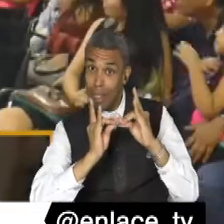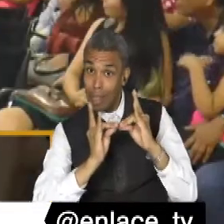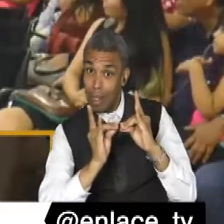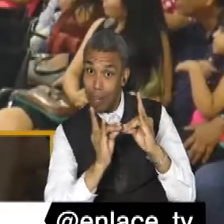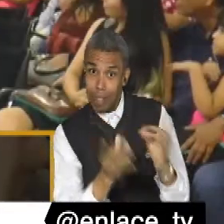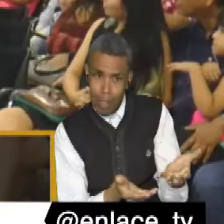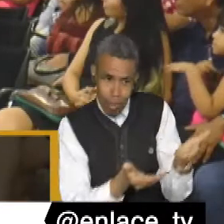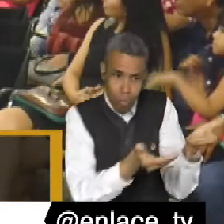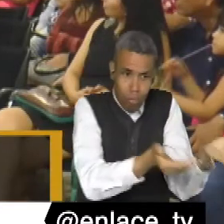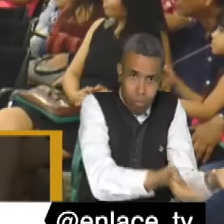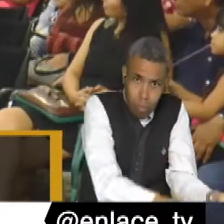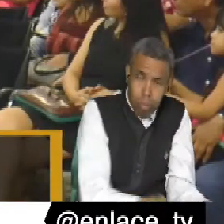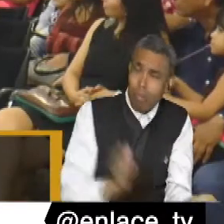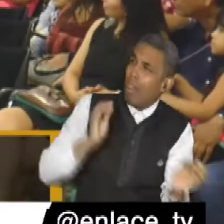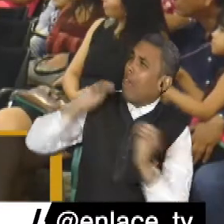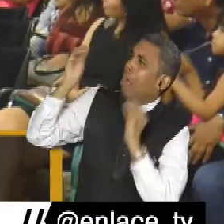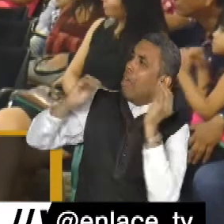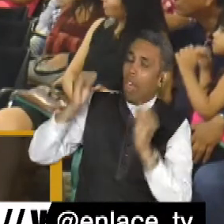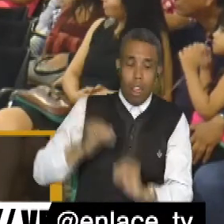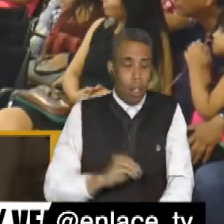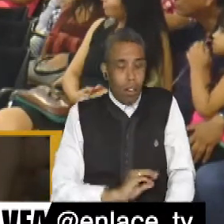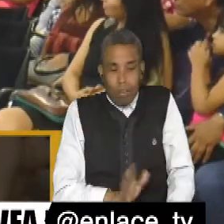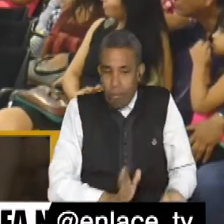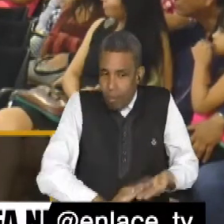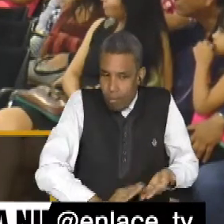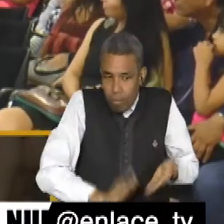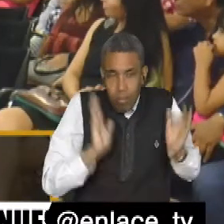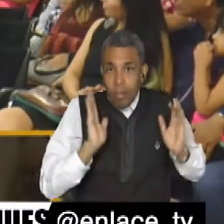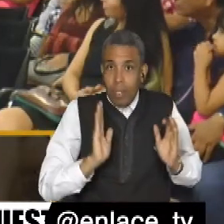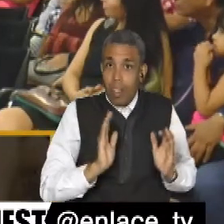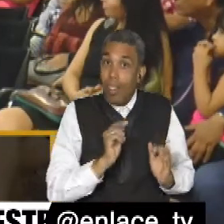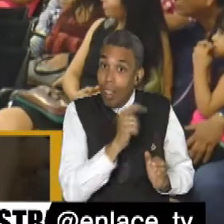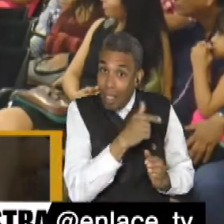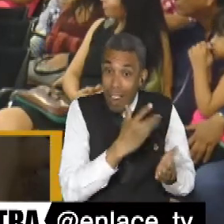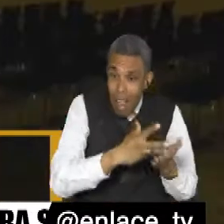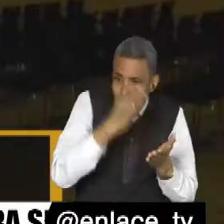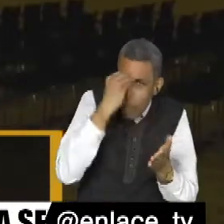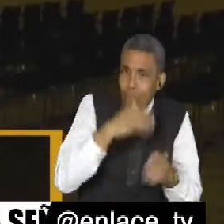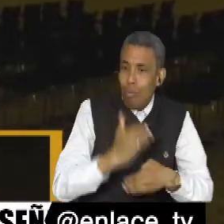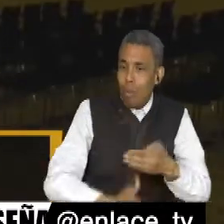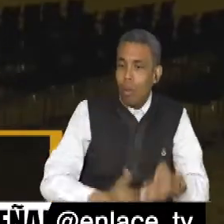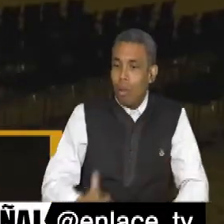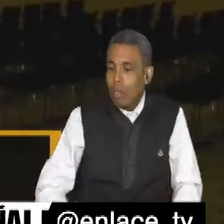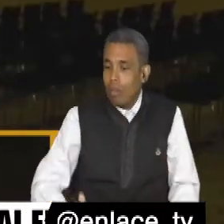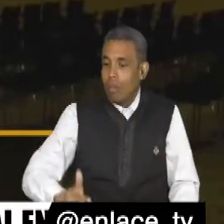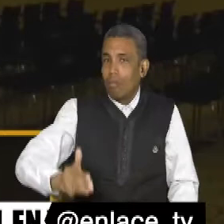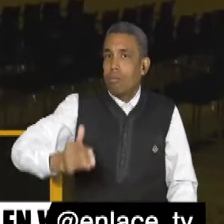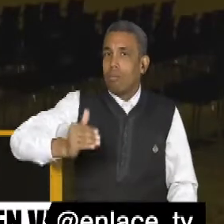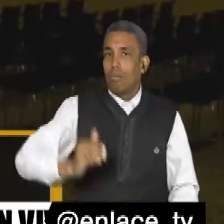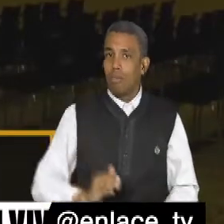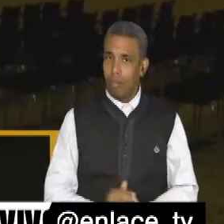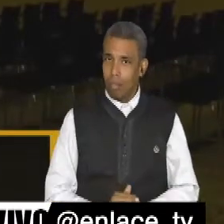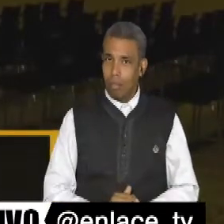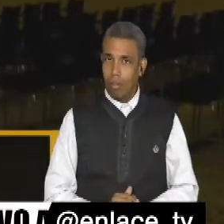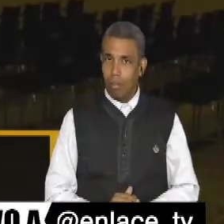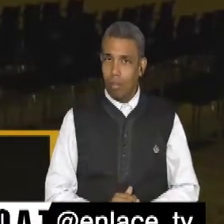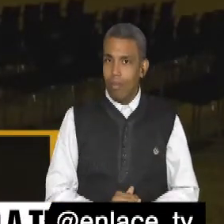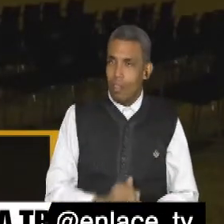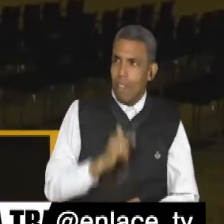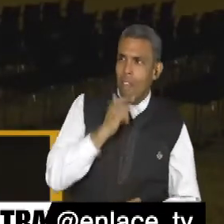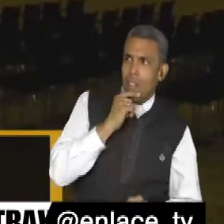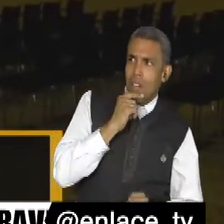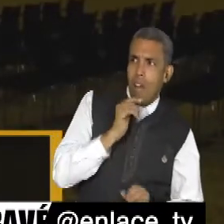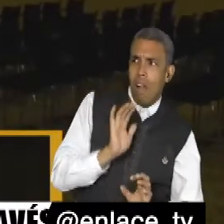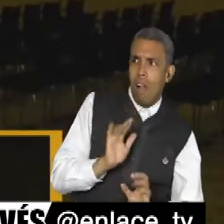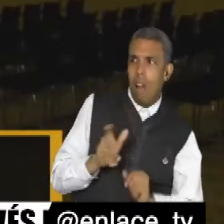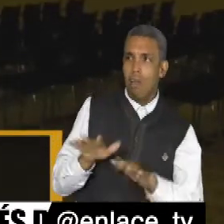rutinas, cumpliéndole al niño. Es que el niño le gusta saber, como le dije anteriormente, qué esperar. Ahora viene esto, después viene esto.